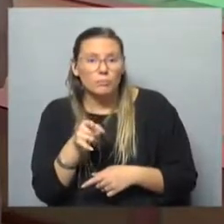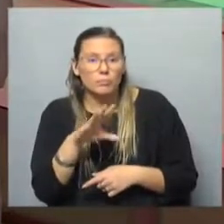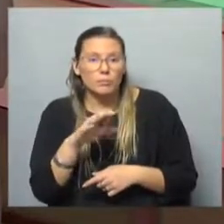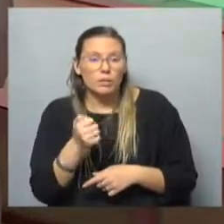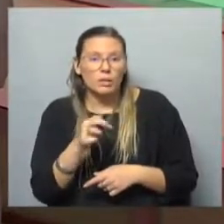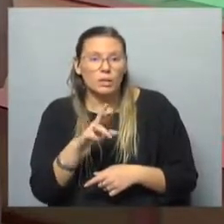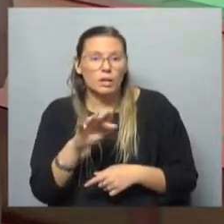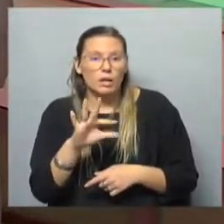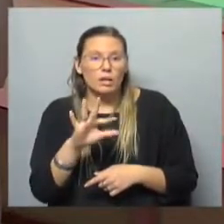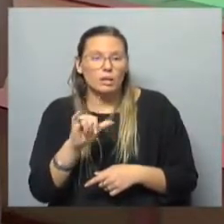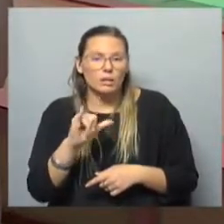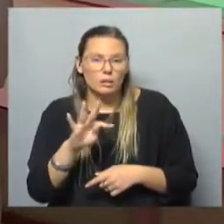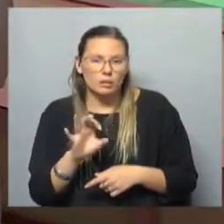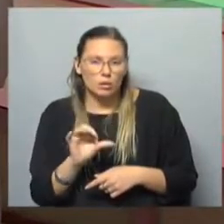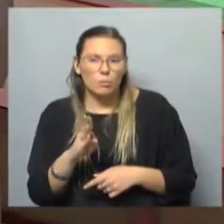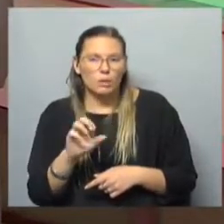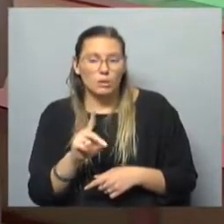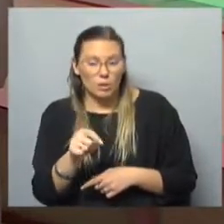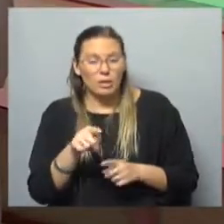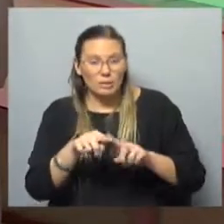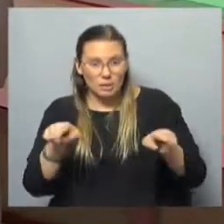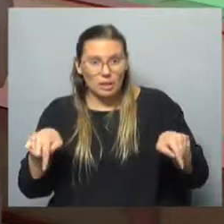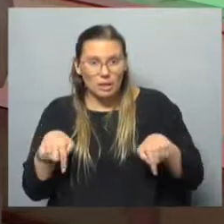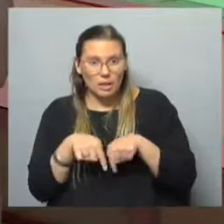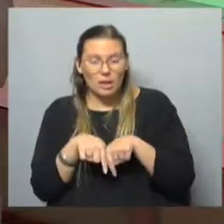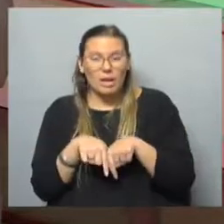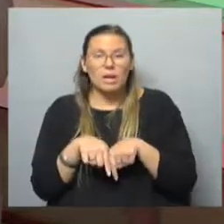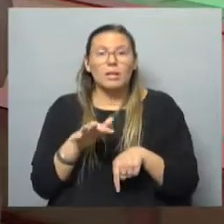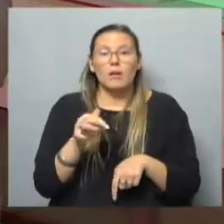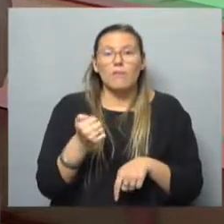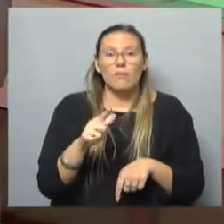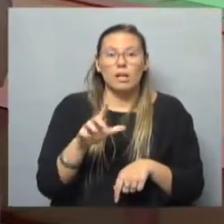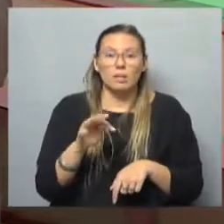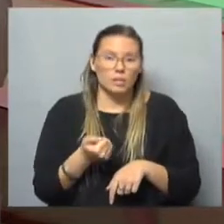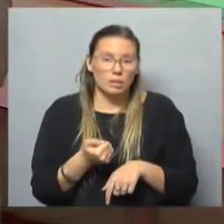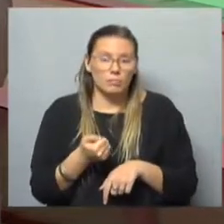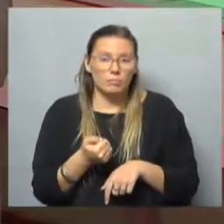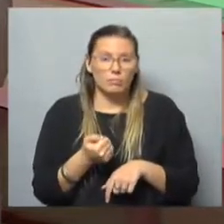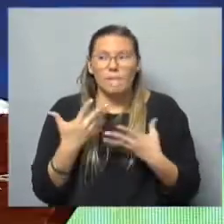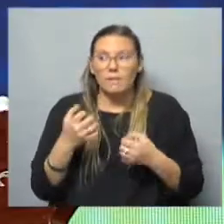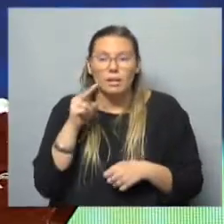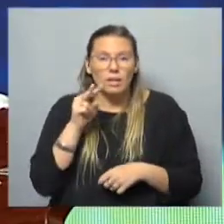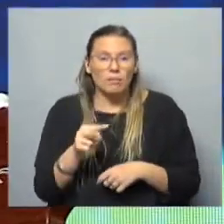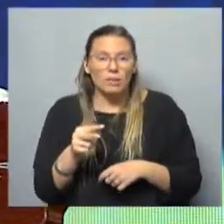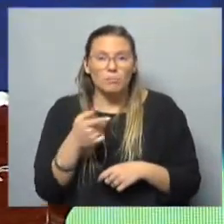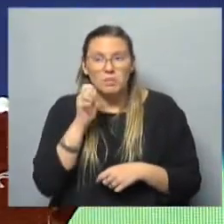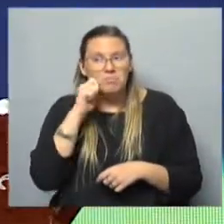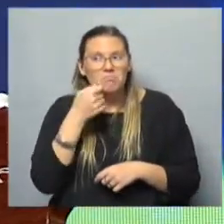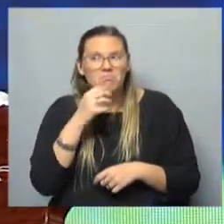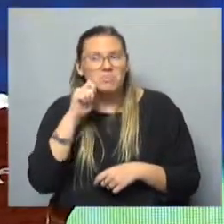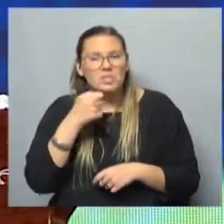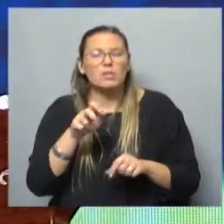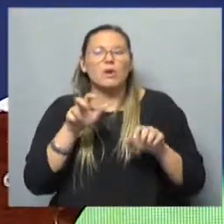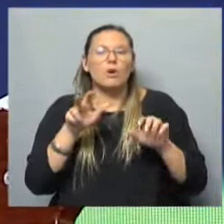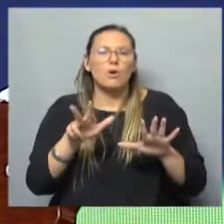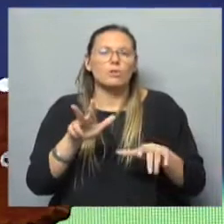Carlitos Prado, en este tablado, estaba La Falta y la quería ver, me habían dicho que estaba muy bien en el año 83, un